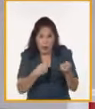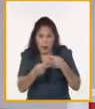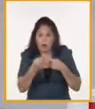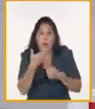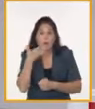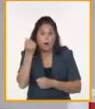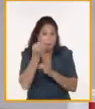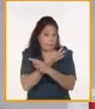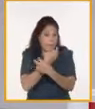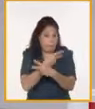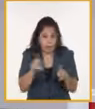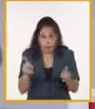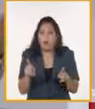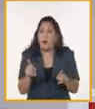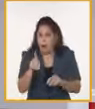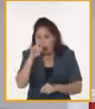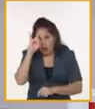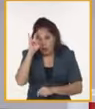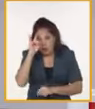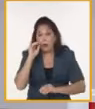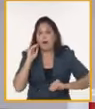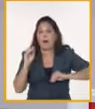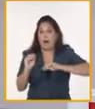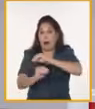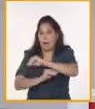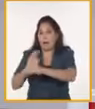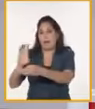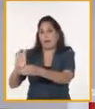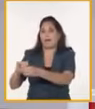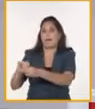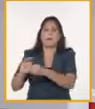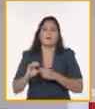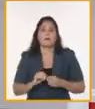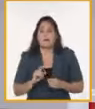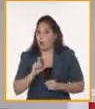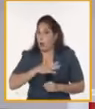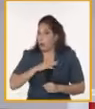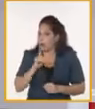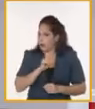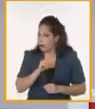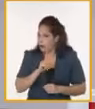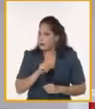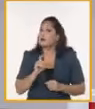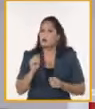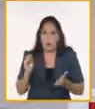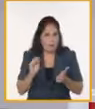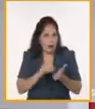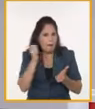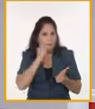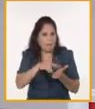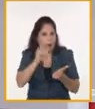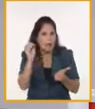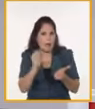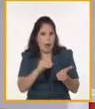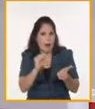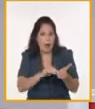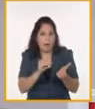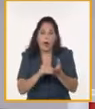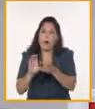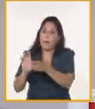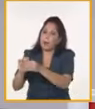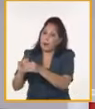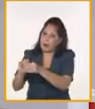de alguna manera correcto lo que tiene que convertirse en otra forma de gestión tiene que entonces adquirir personal jurídica y convertirse en una mi pye o una